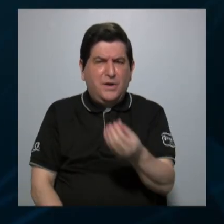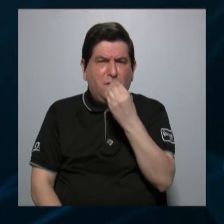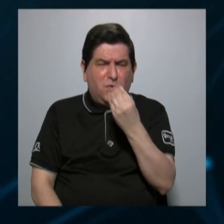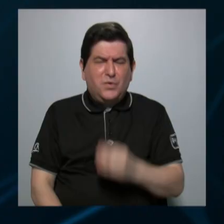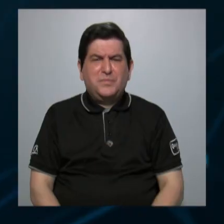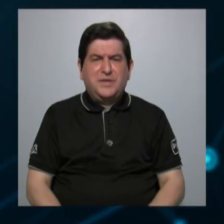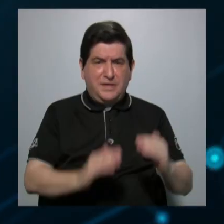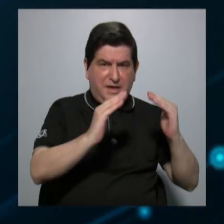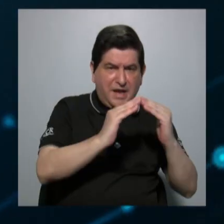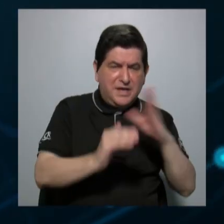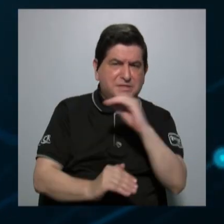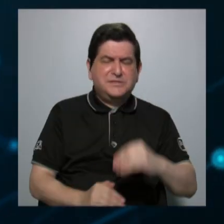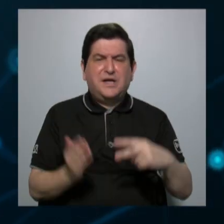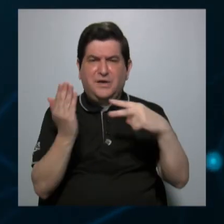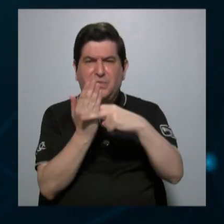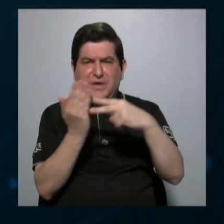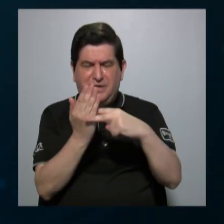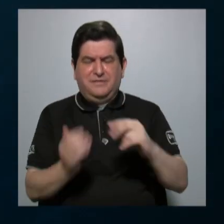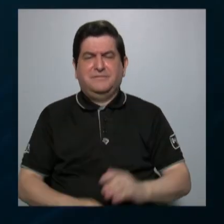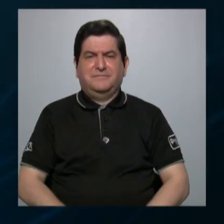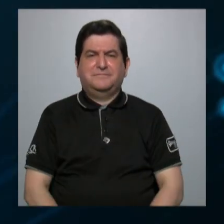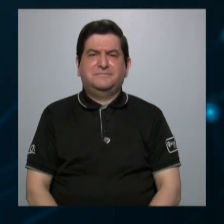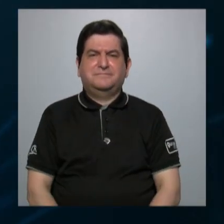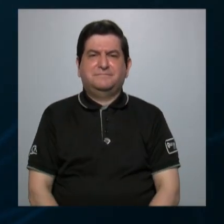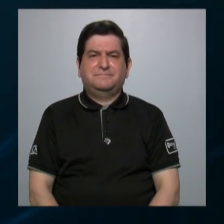comida, tanto domésticos como de jardín.